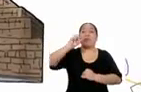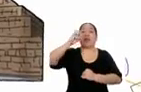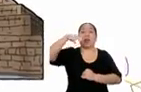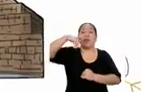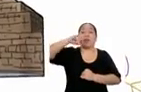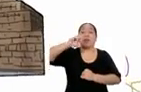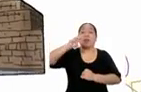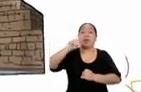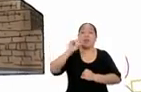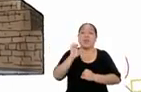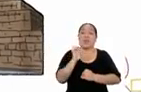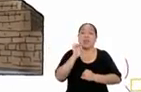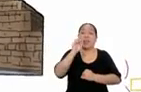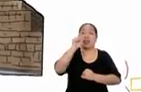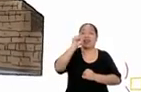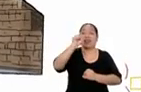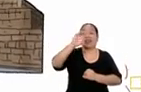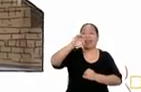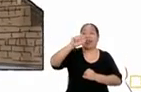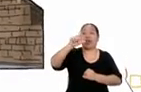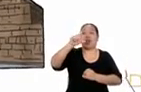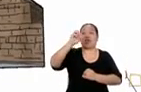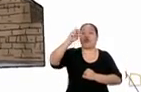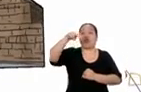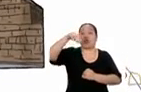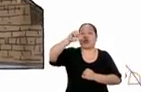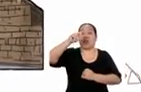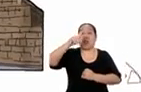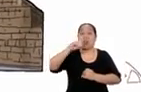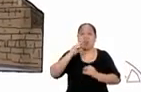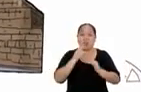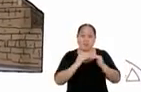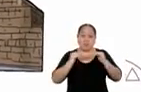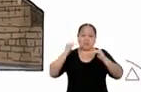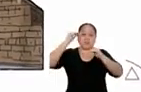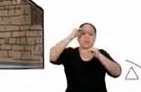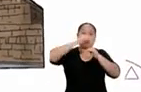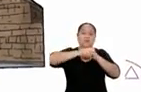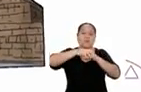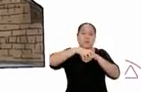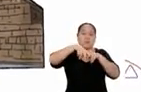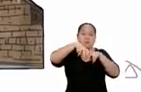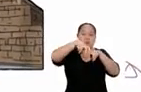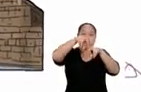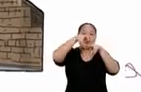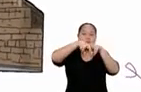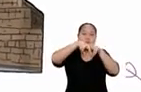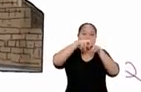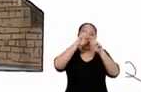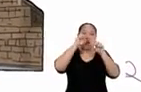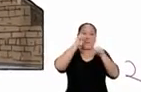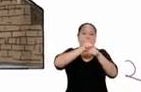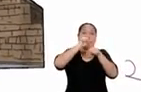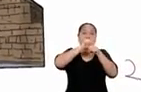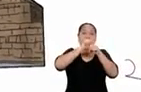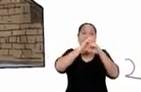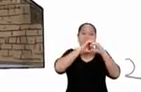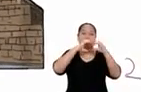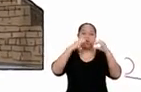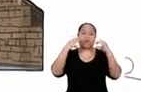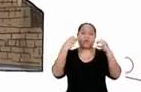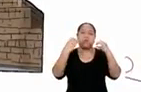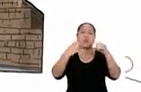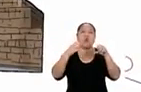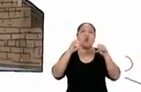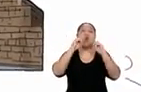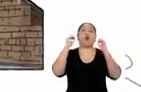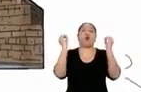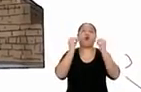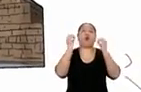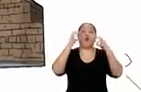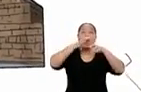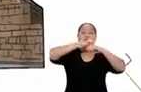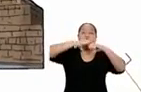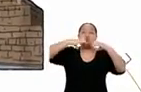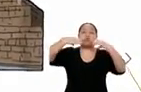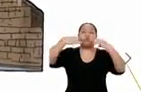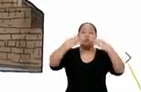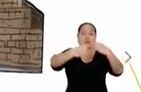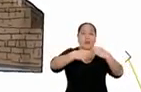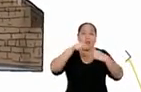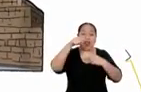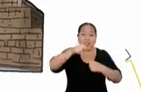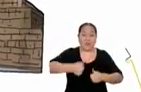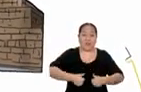Sobre ella se encontraba un sillón labrado en piedra y con planchas de oro, donde vivía el inca